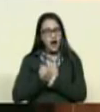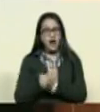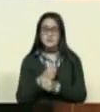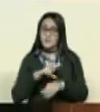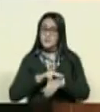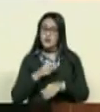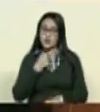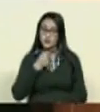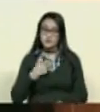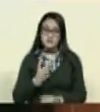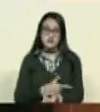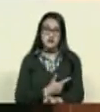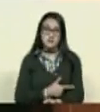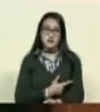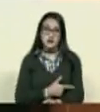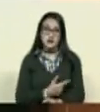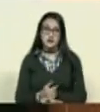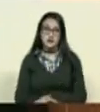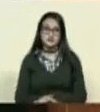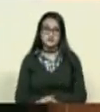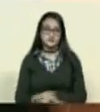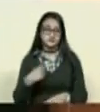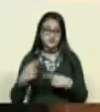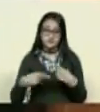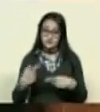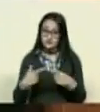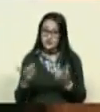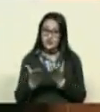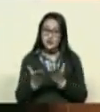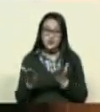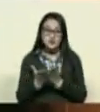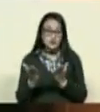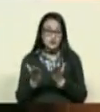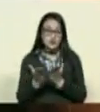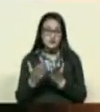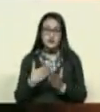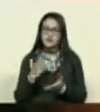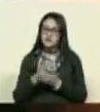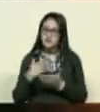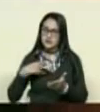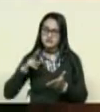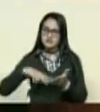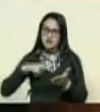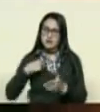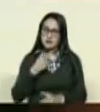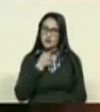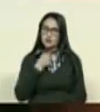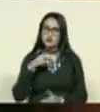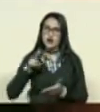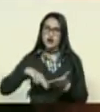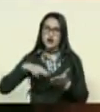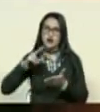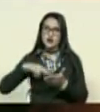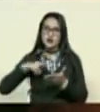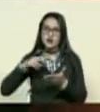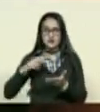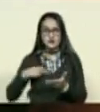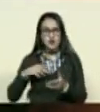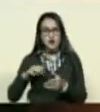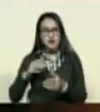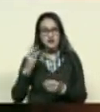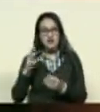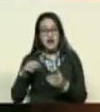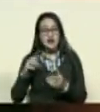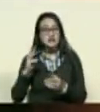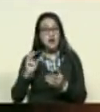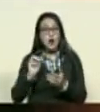profesión. Y todos los días estudiando. A mí siempre me gustó leer mucho. Entonces yo leía hasta las 3, 4 de la